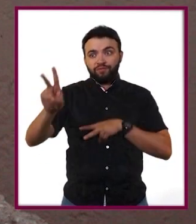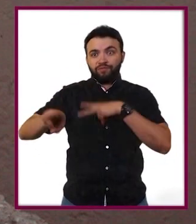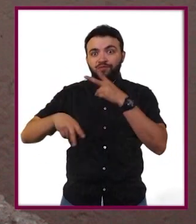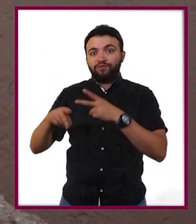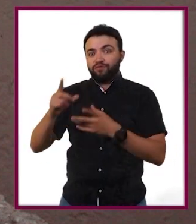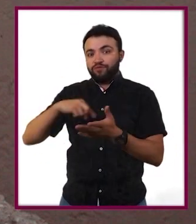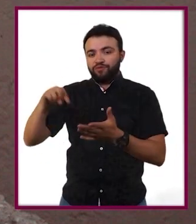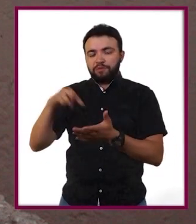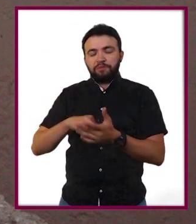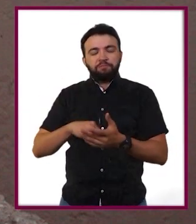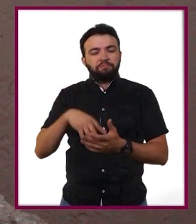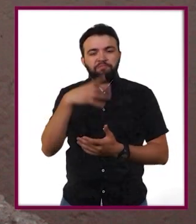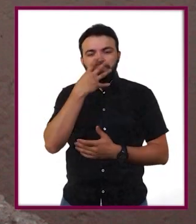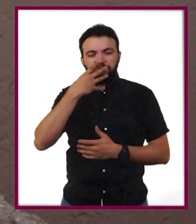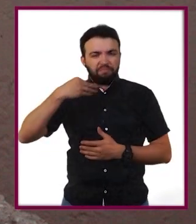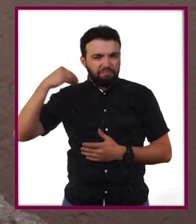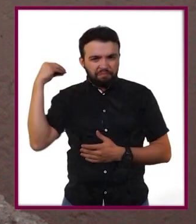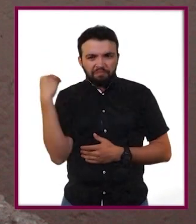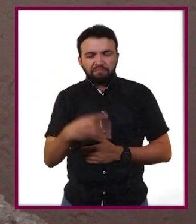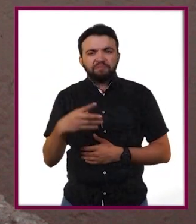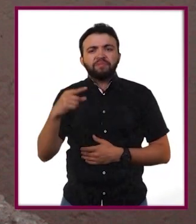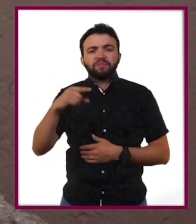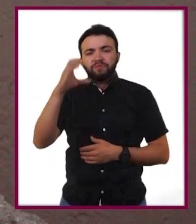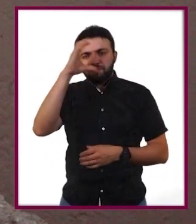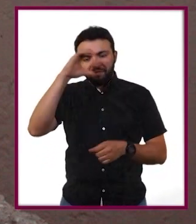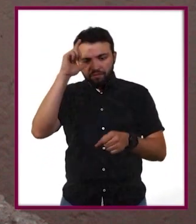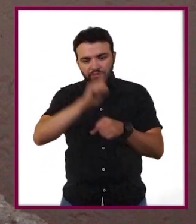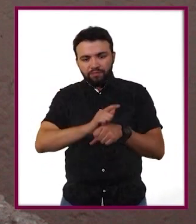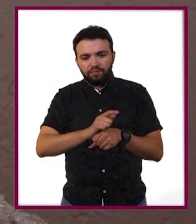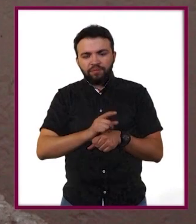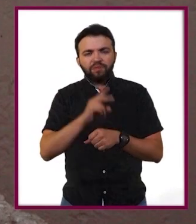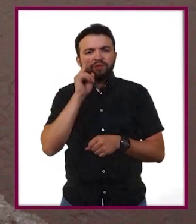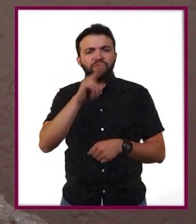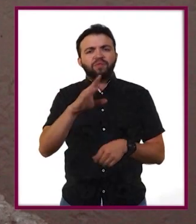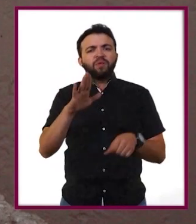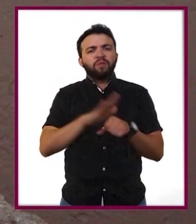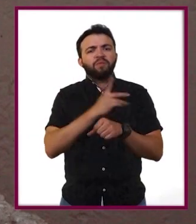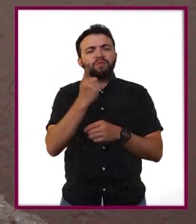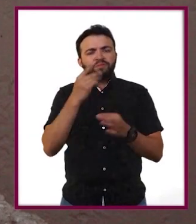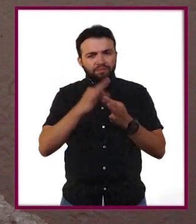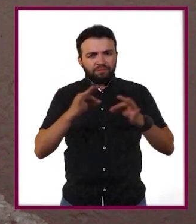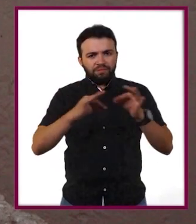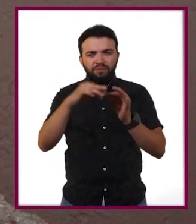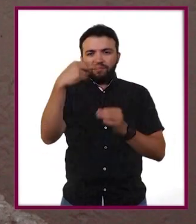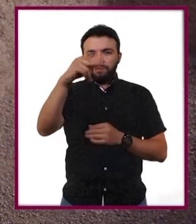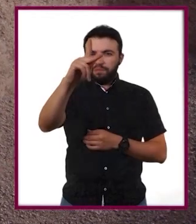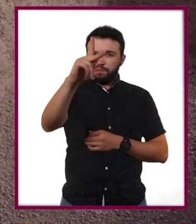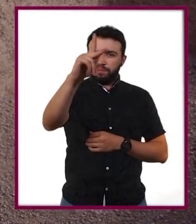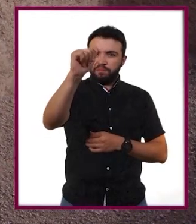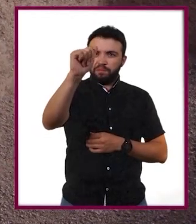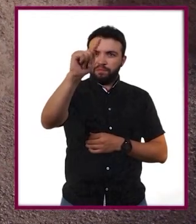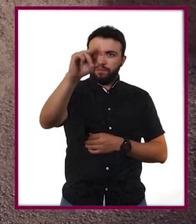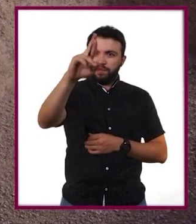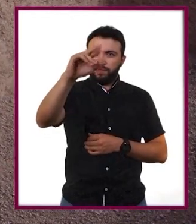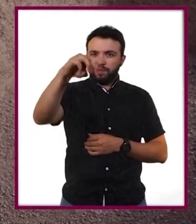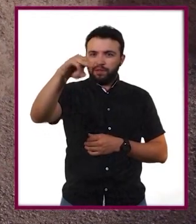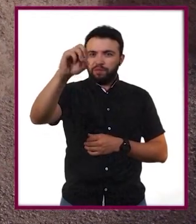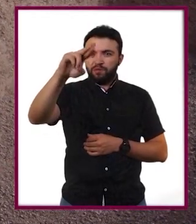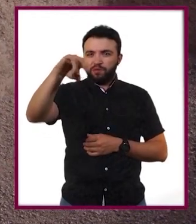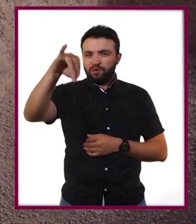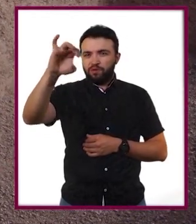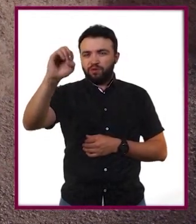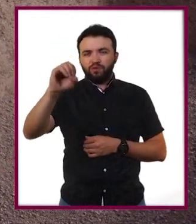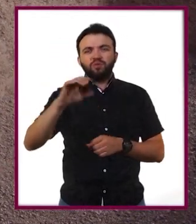patrimonio cultural, pero antes de revelarles cuáles son, revisemos qué es el patrimonio y por qué es importante preservarlo. Para ti, ¿qué